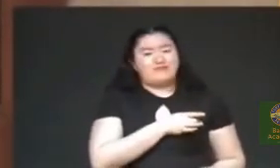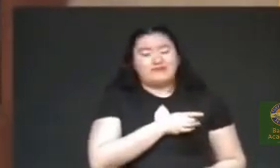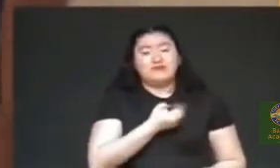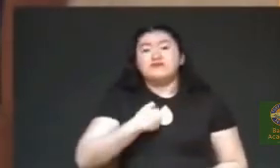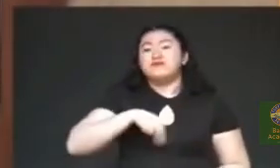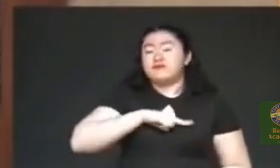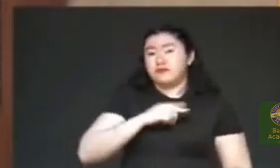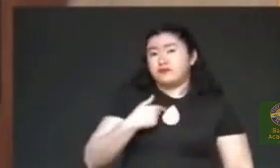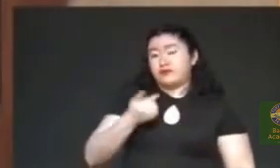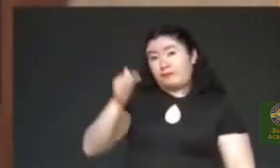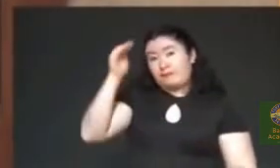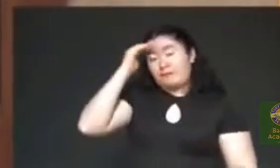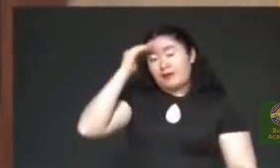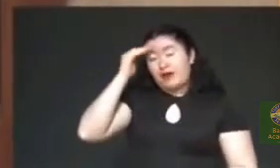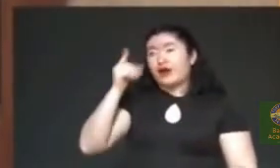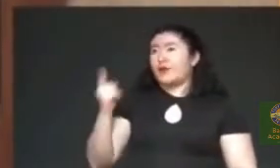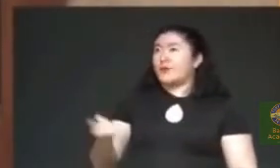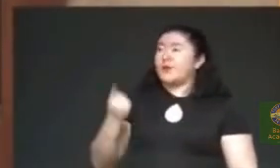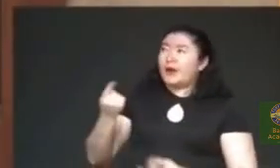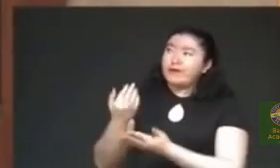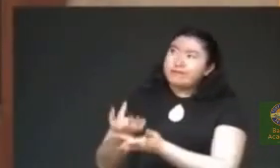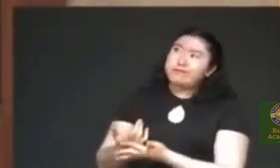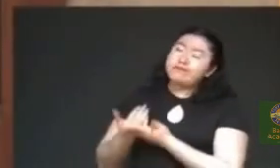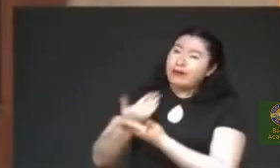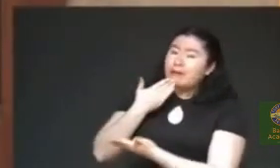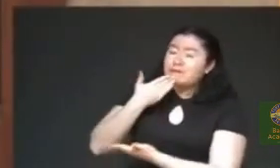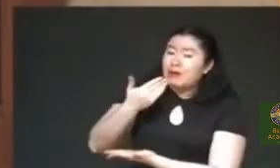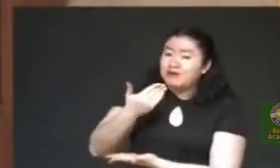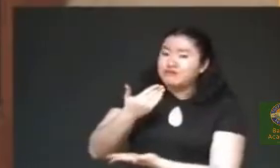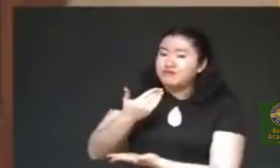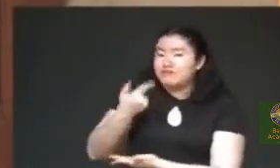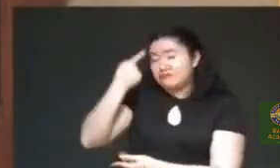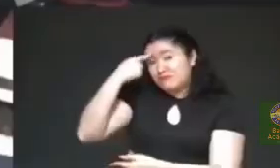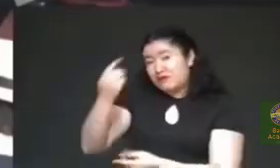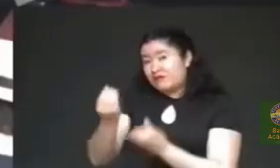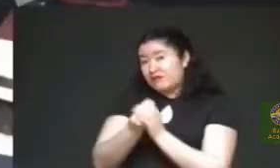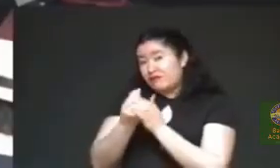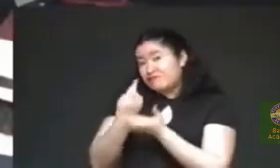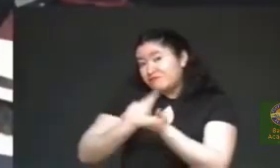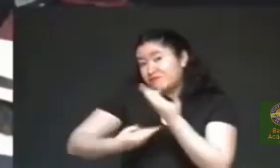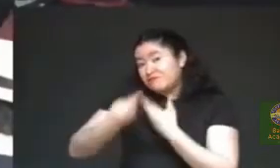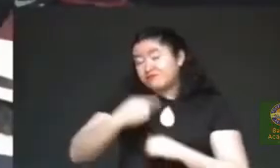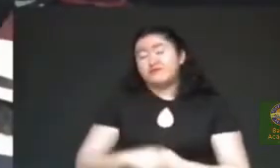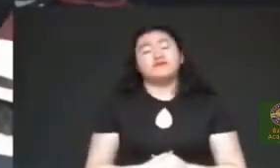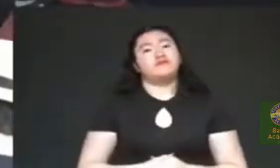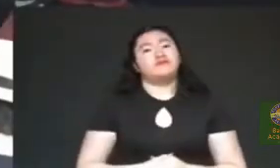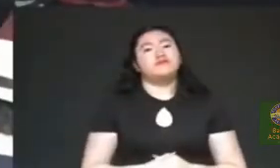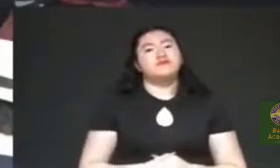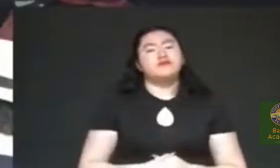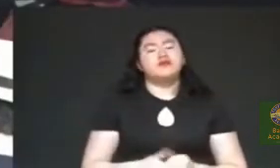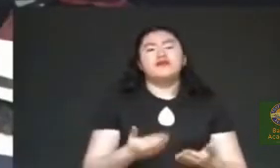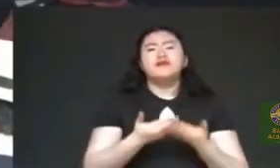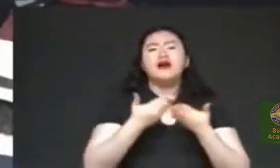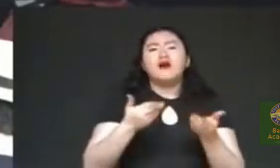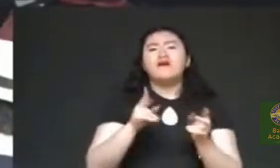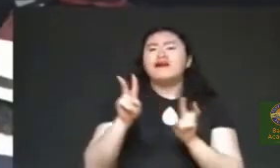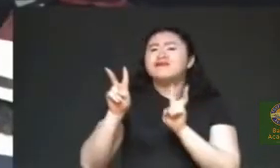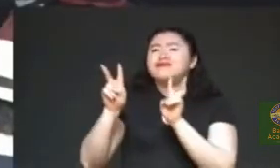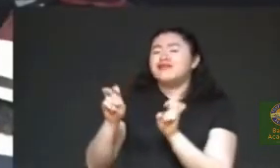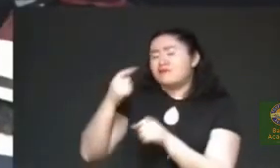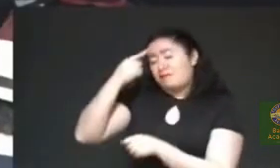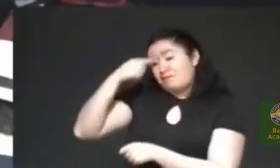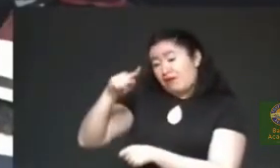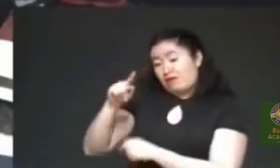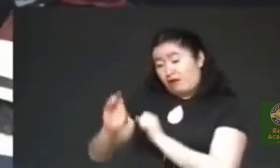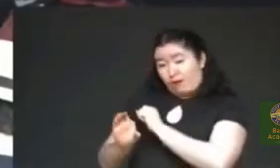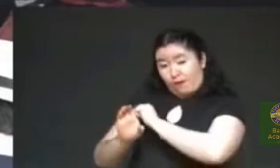la normalidad. Y finalmente en el tema de la escuela que fuimos a visitar a Coajimalpa la semana pasada, ¿cómo se quedó? ¿Van a estar en tiempo para iniciar